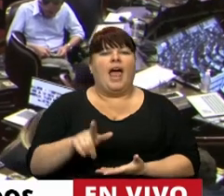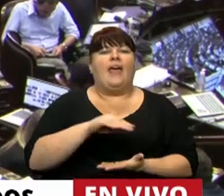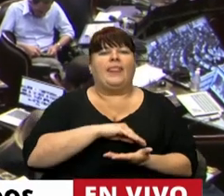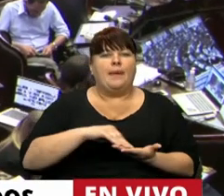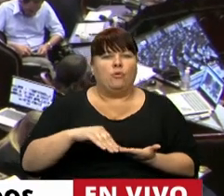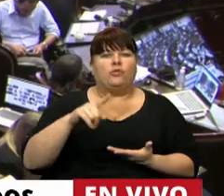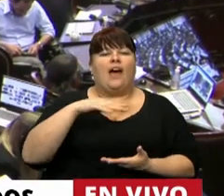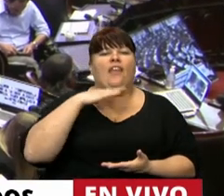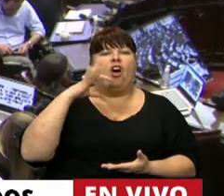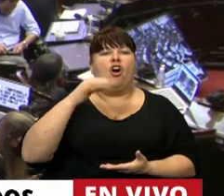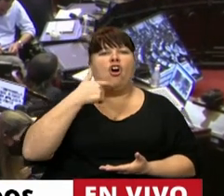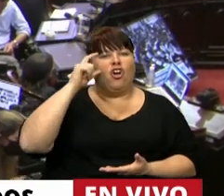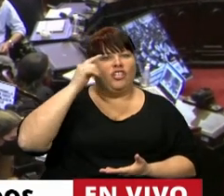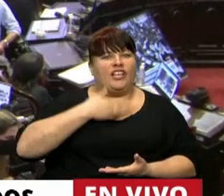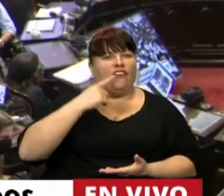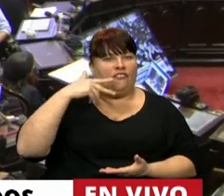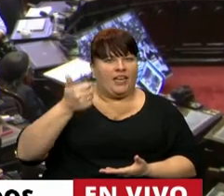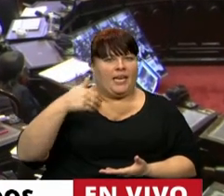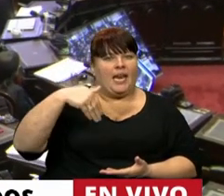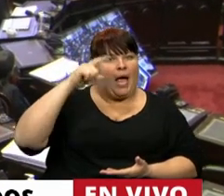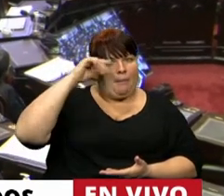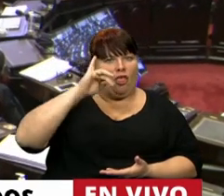Diputada Josefina Mendoza.